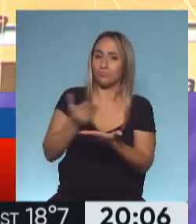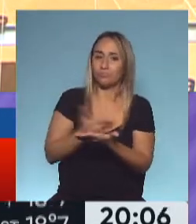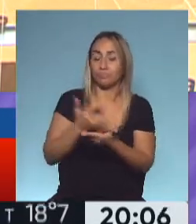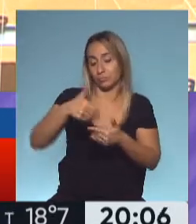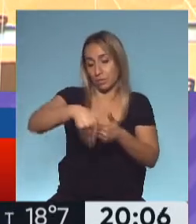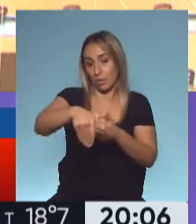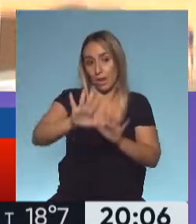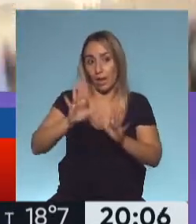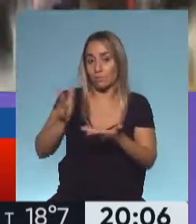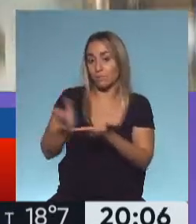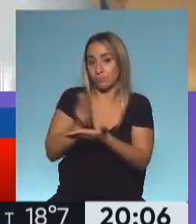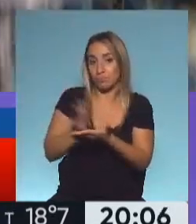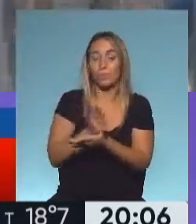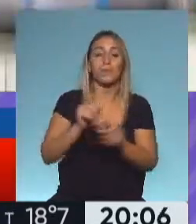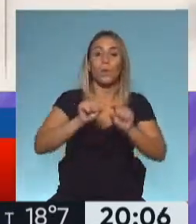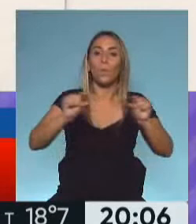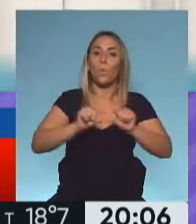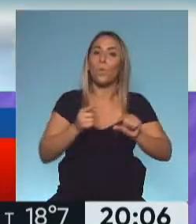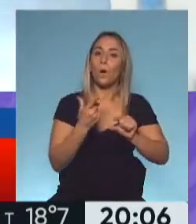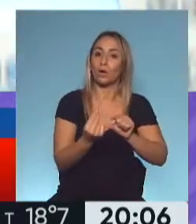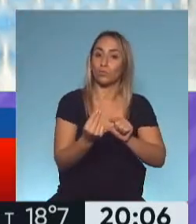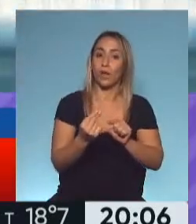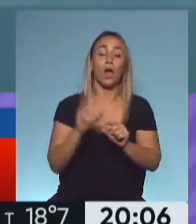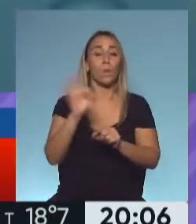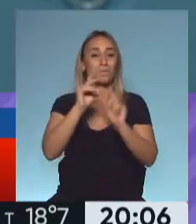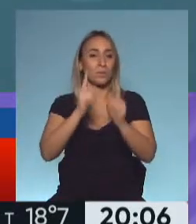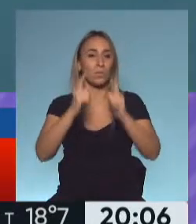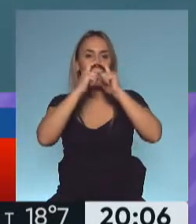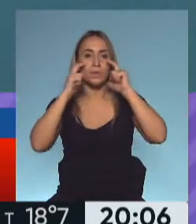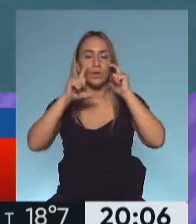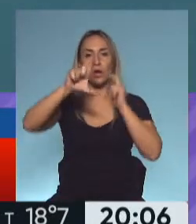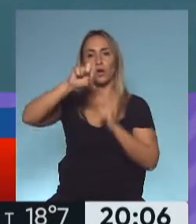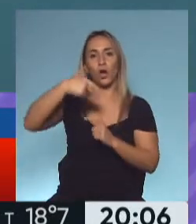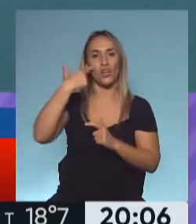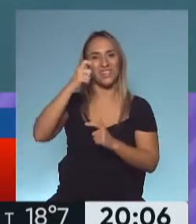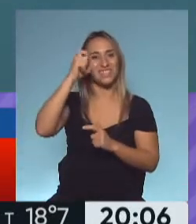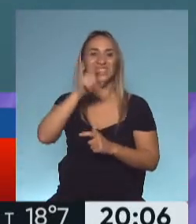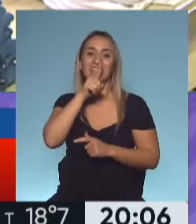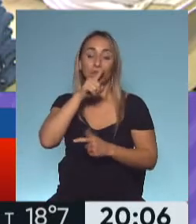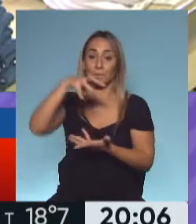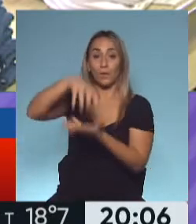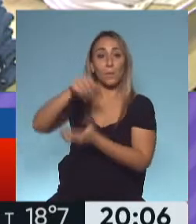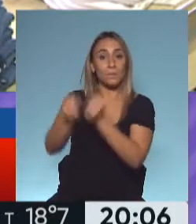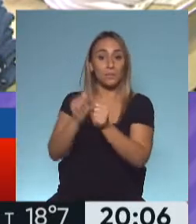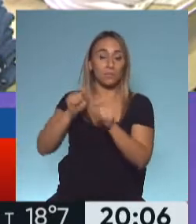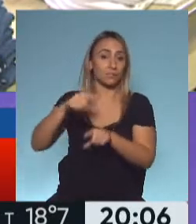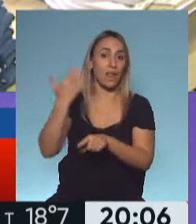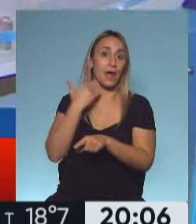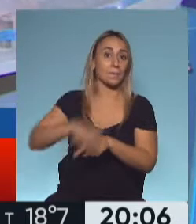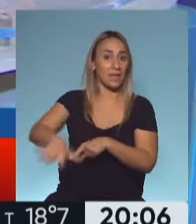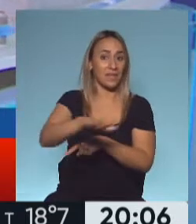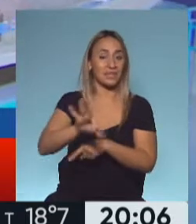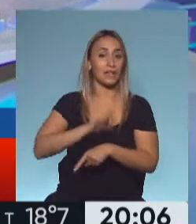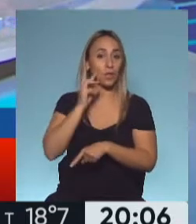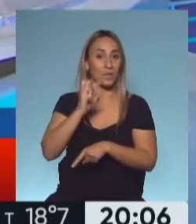corto plazo, la vacuna, o estos barbijos que son los barbijos del CONICET, como se conocen, que es una pyme de La Matanza, que en el año